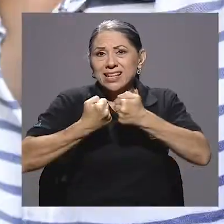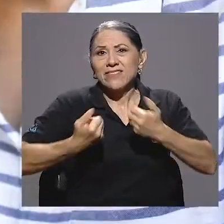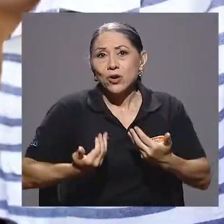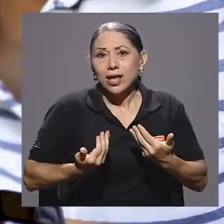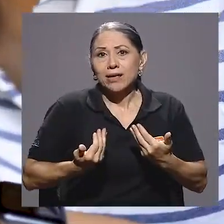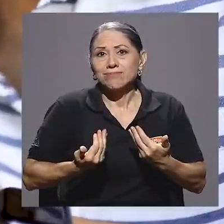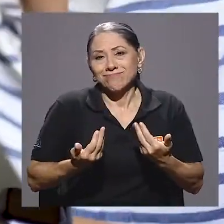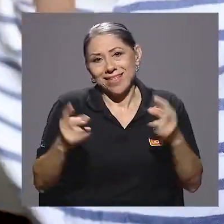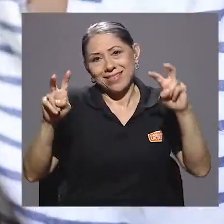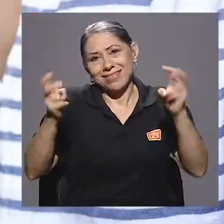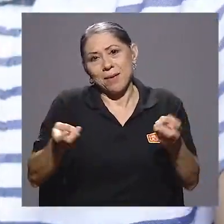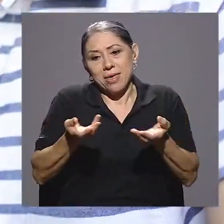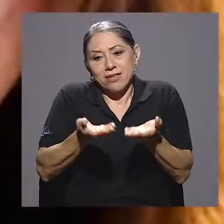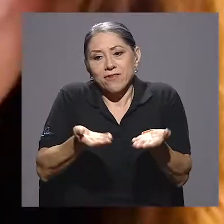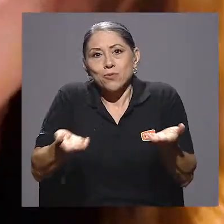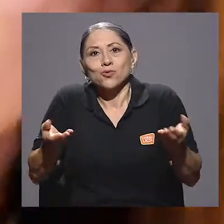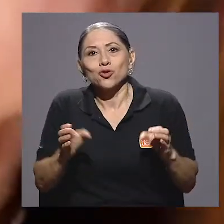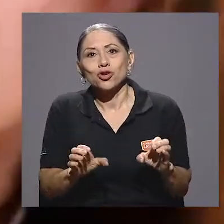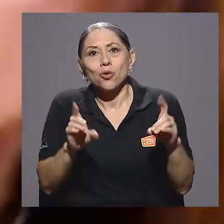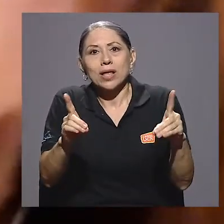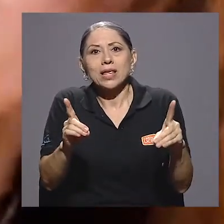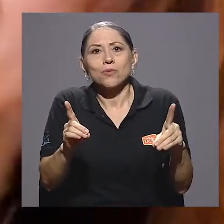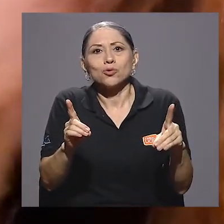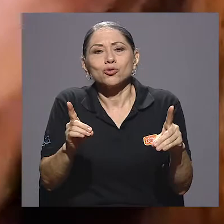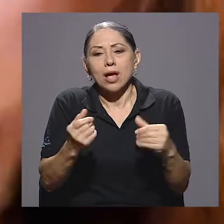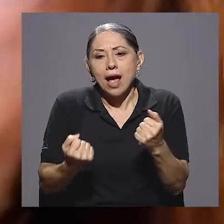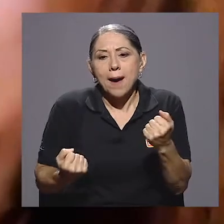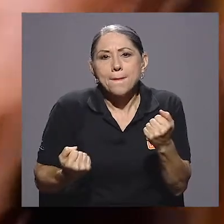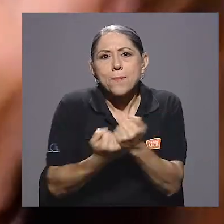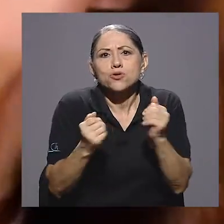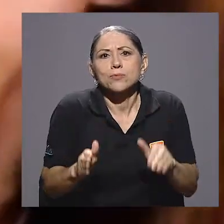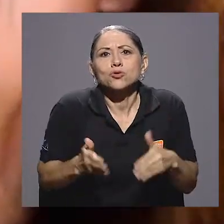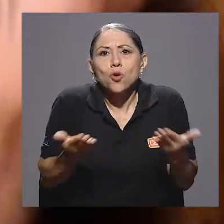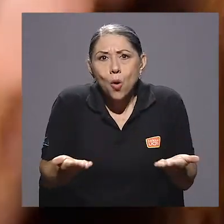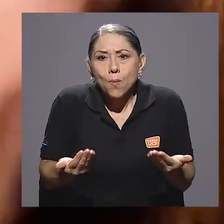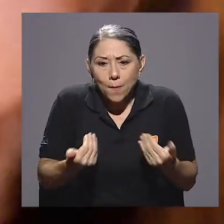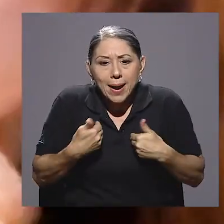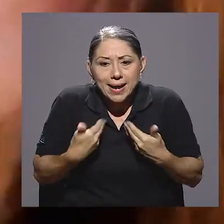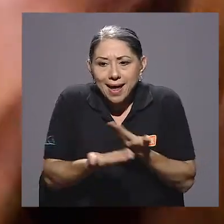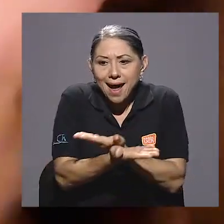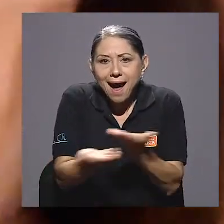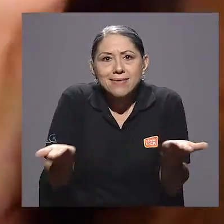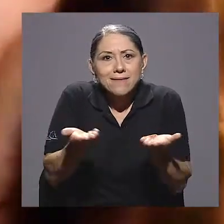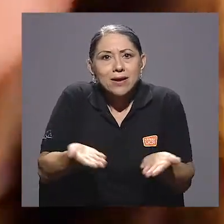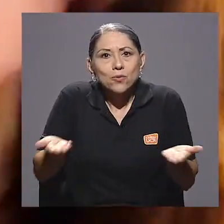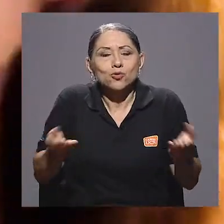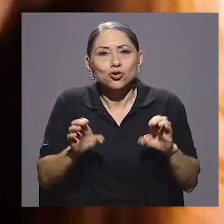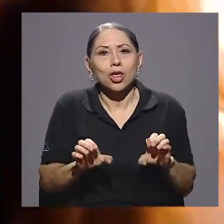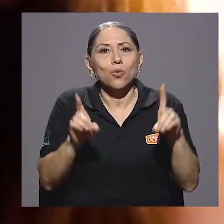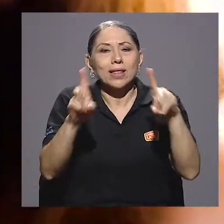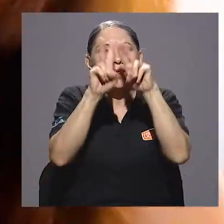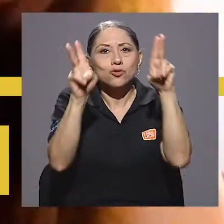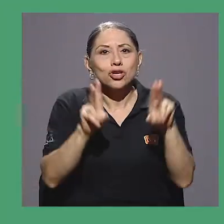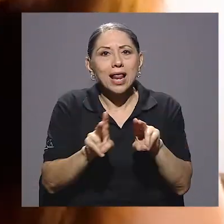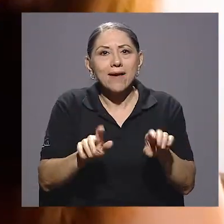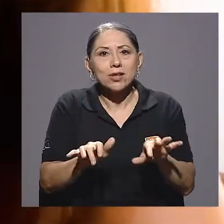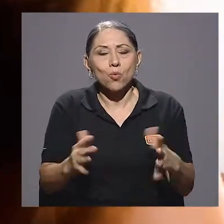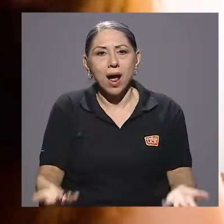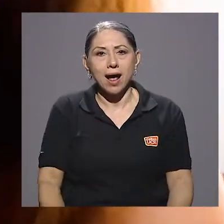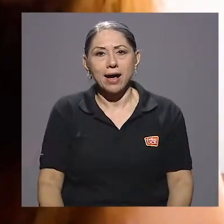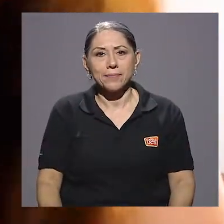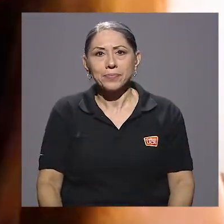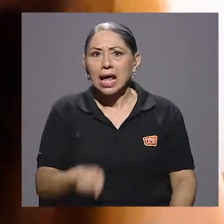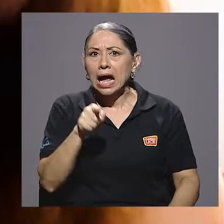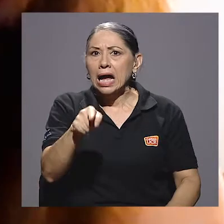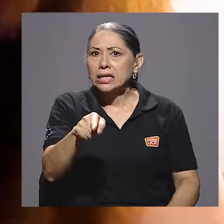es el tema de los recursos educativos. ¿Cómo apoyamos para que efectivamente haya recursos educativos en la virtualidad? Y aquí